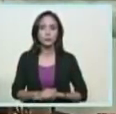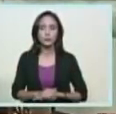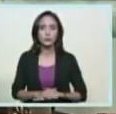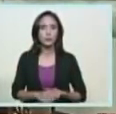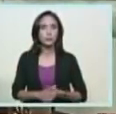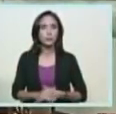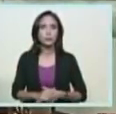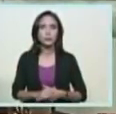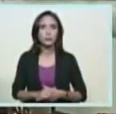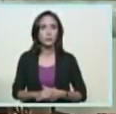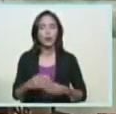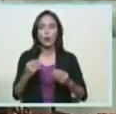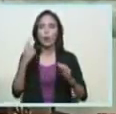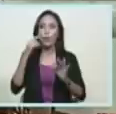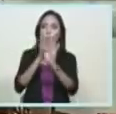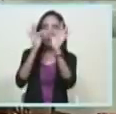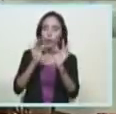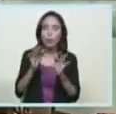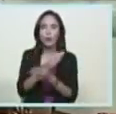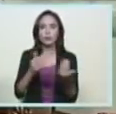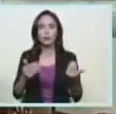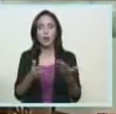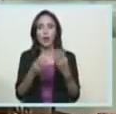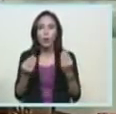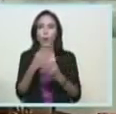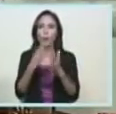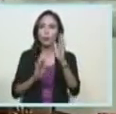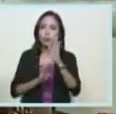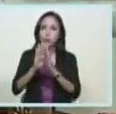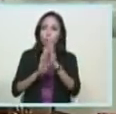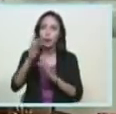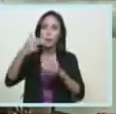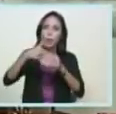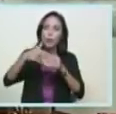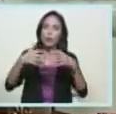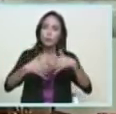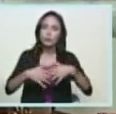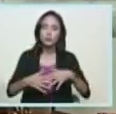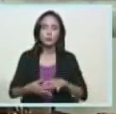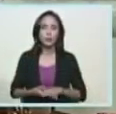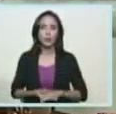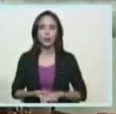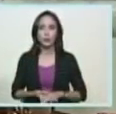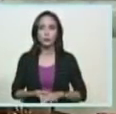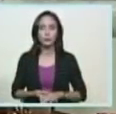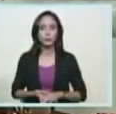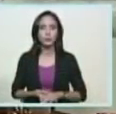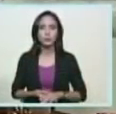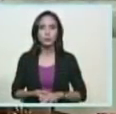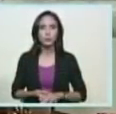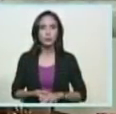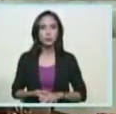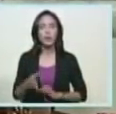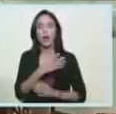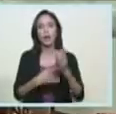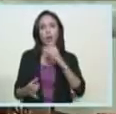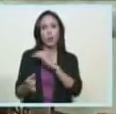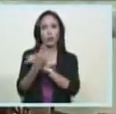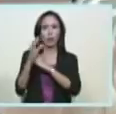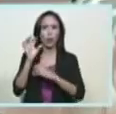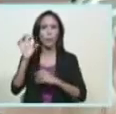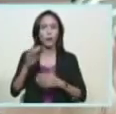cuenta de su fracaso al frente de esa industria fracaso y corrupción digo yo a estos traidores a la